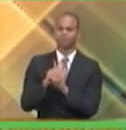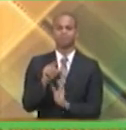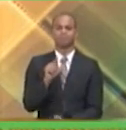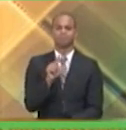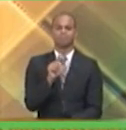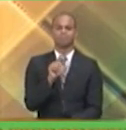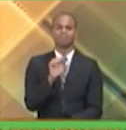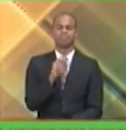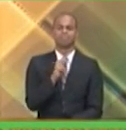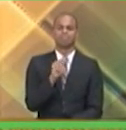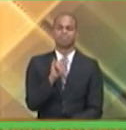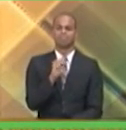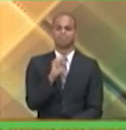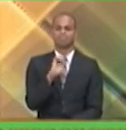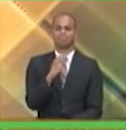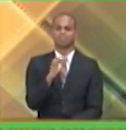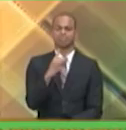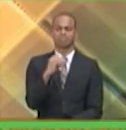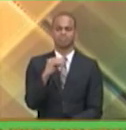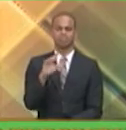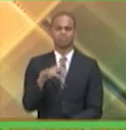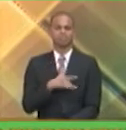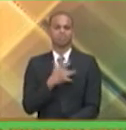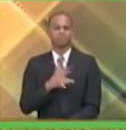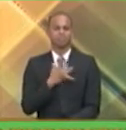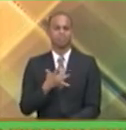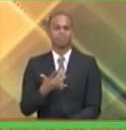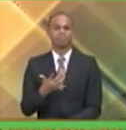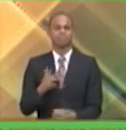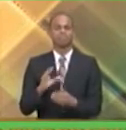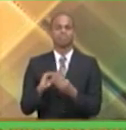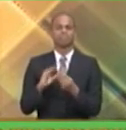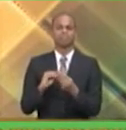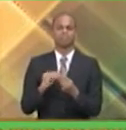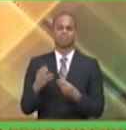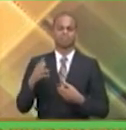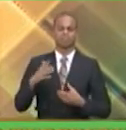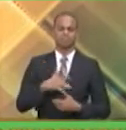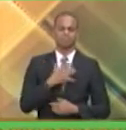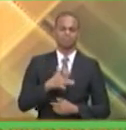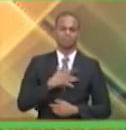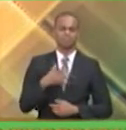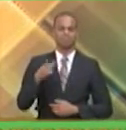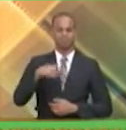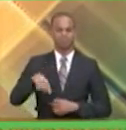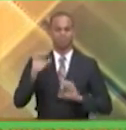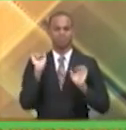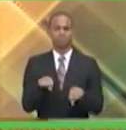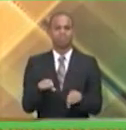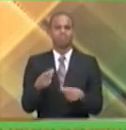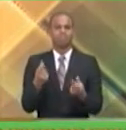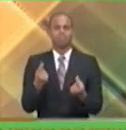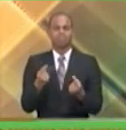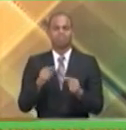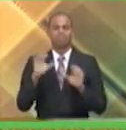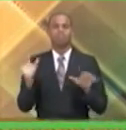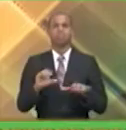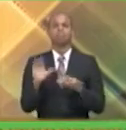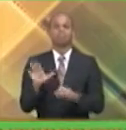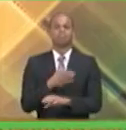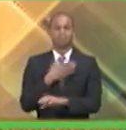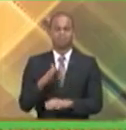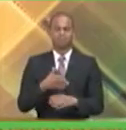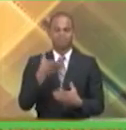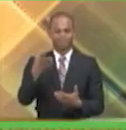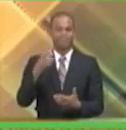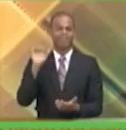a Lenny Salcedo, que canta con un sentimiento, o sea, se involucra el sentimiento entre ellos mismos para que puedan llevar muy bien el mensaje, pero